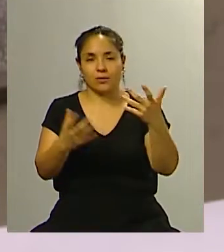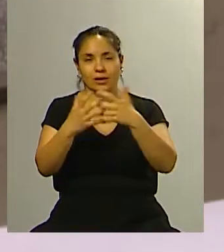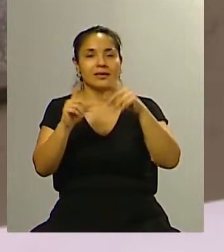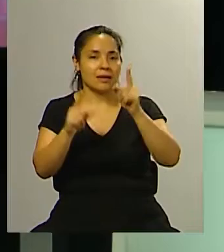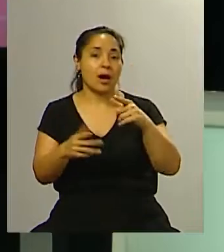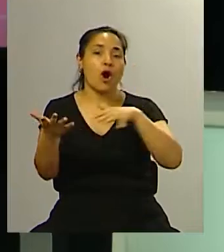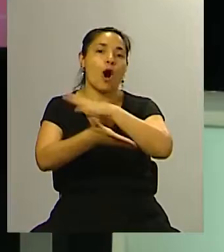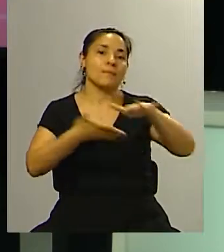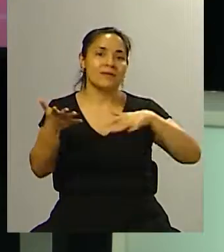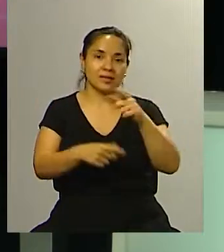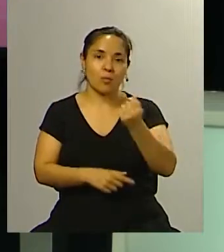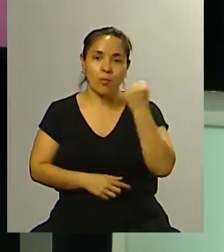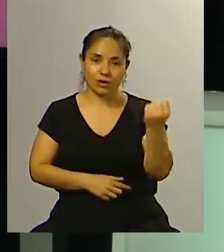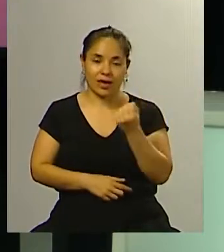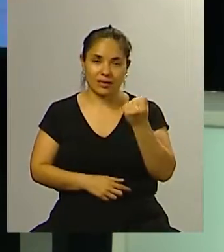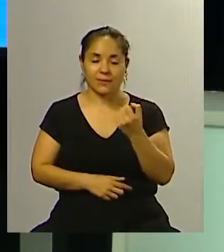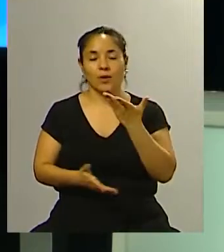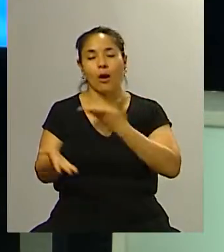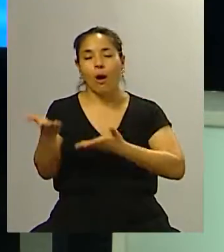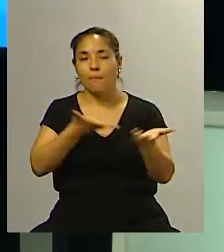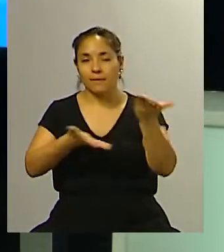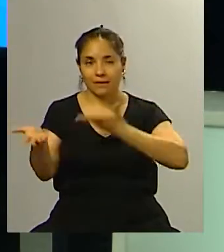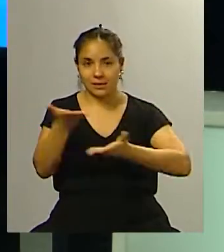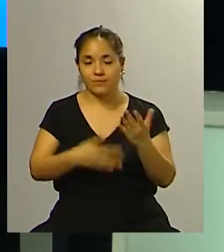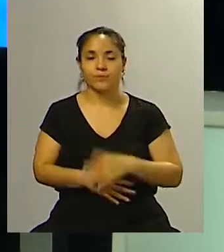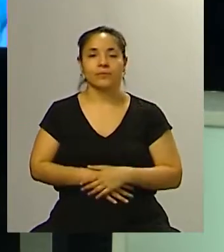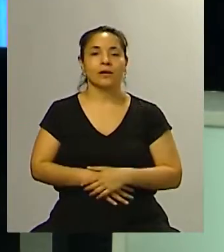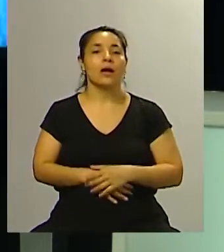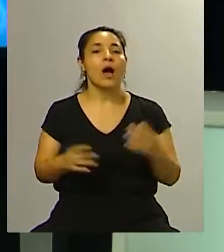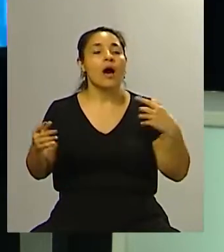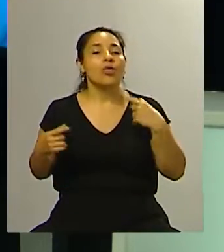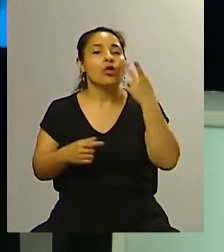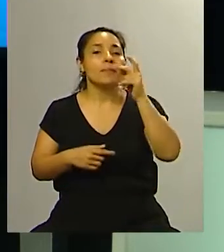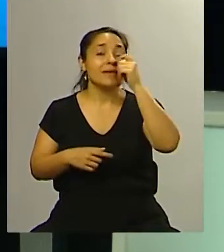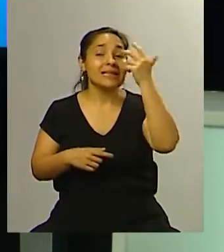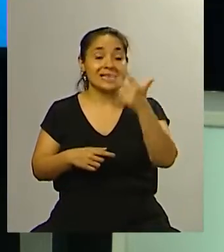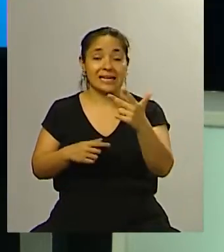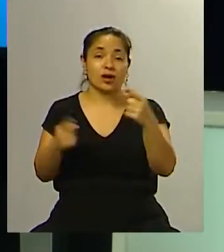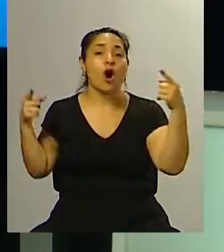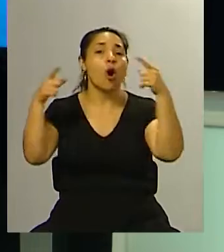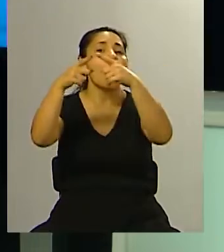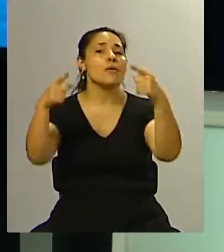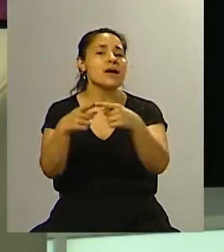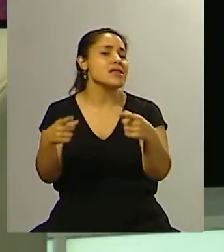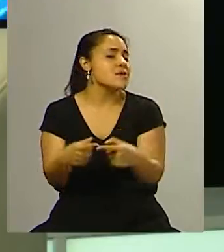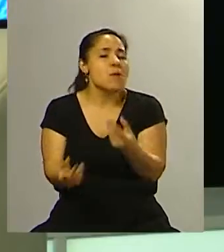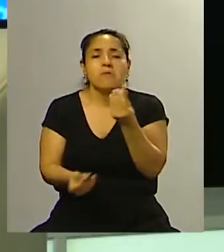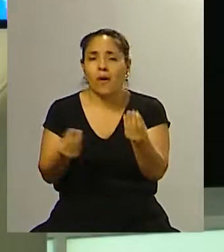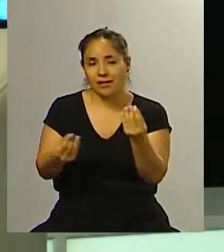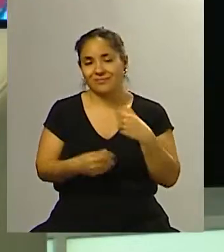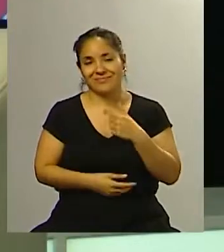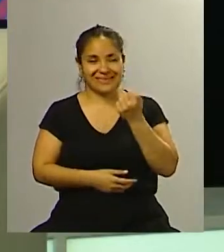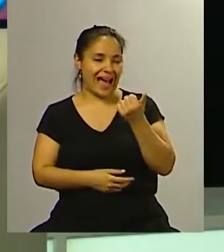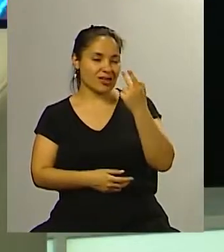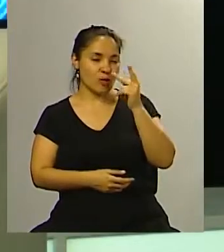fundamental. Romina, ¿cuáles son los desafíos que se vienen para el 2023, teniendo en cuenta que este ya está terminado prácticamente, ¿no? Bien, yo creo que a